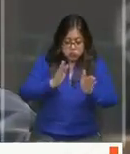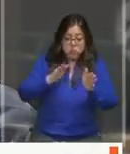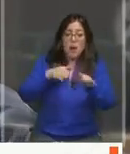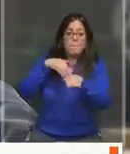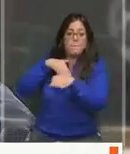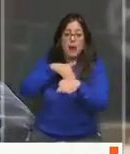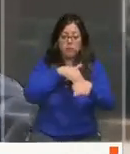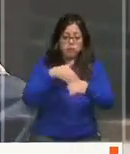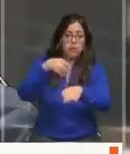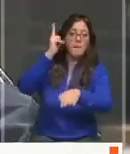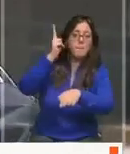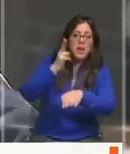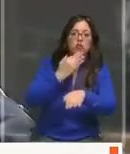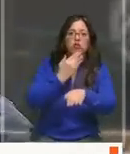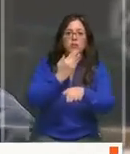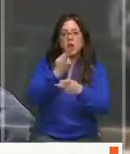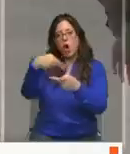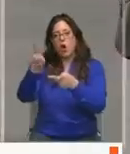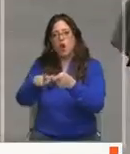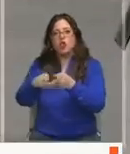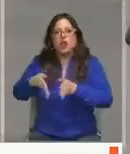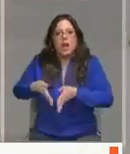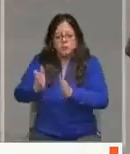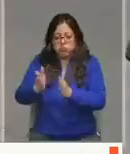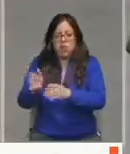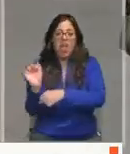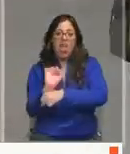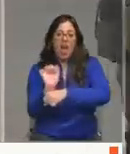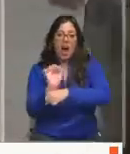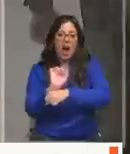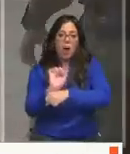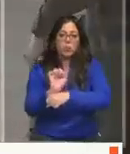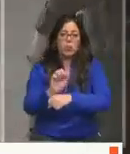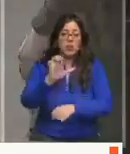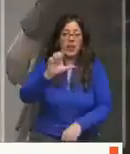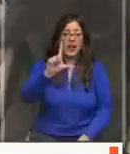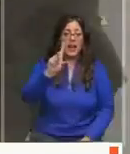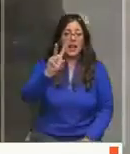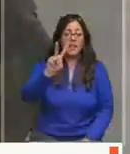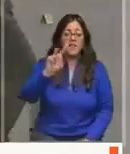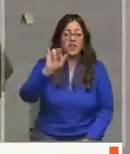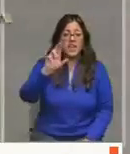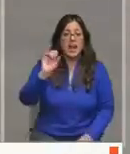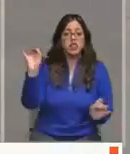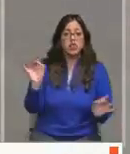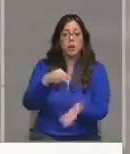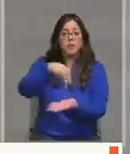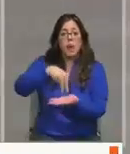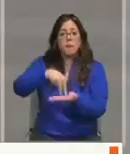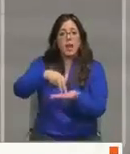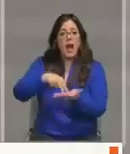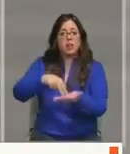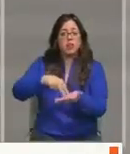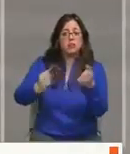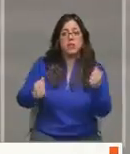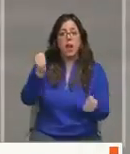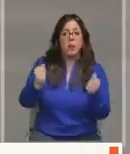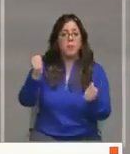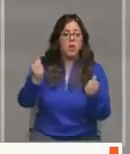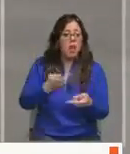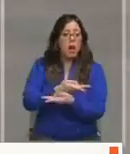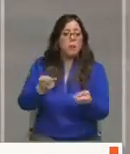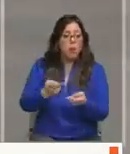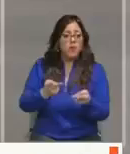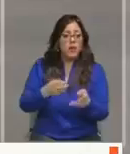y los corredores de los vehículos particulares. Elvira estaba simplemente esperando locomoción colectiva y a pocos pasos estaba también